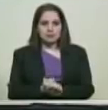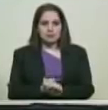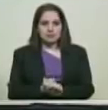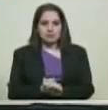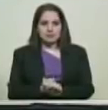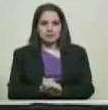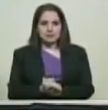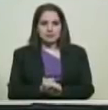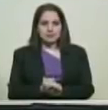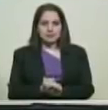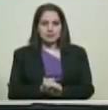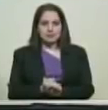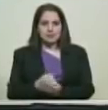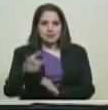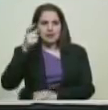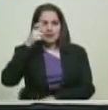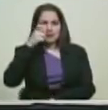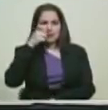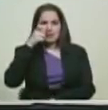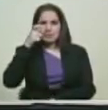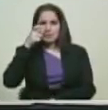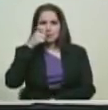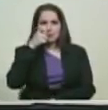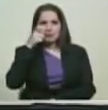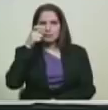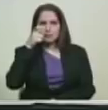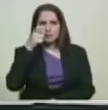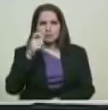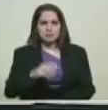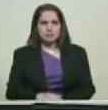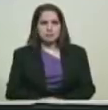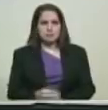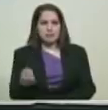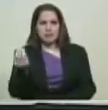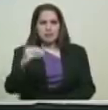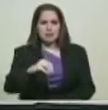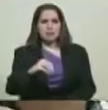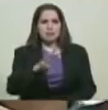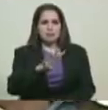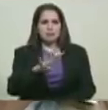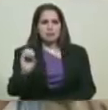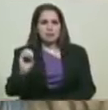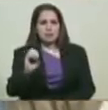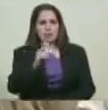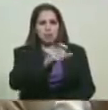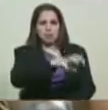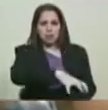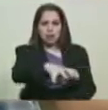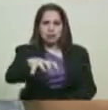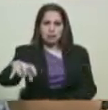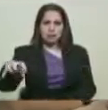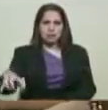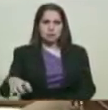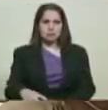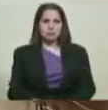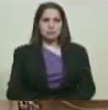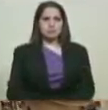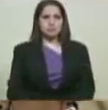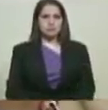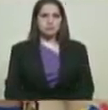observadores de todos los continentes, de más de 40 países, yo ante ustedes aquí